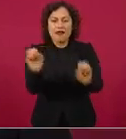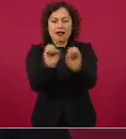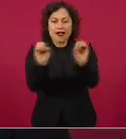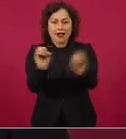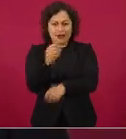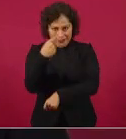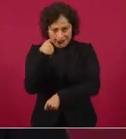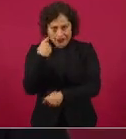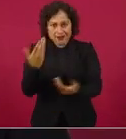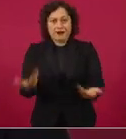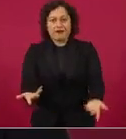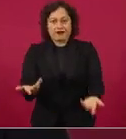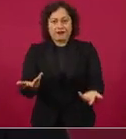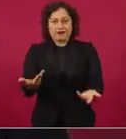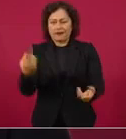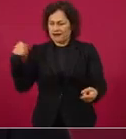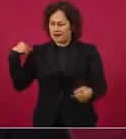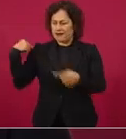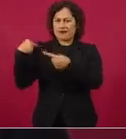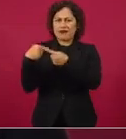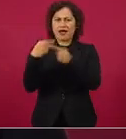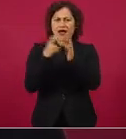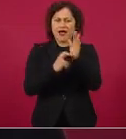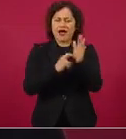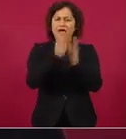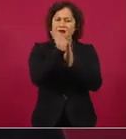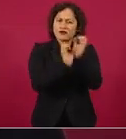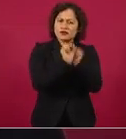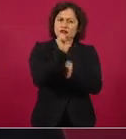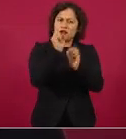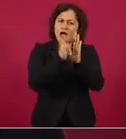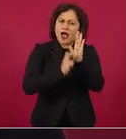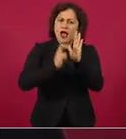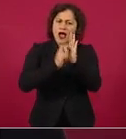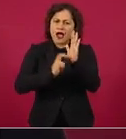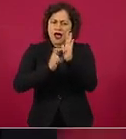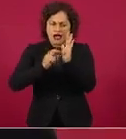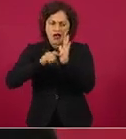a México y para empobrecer al pueblo.